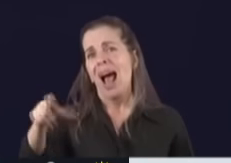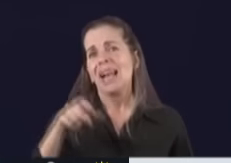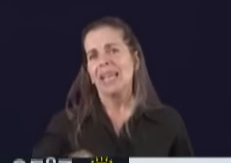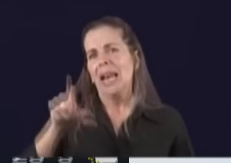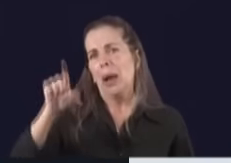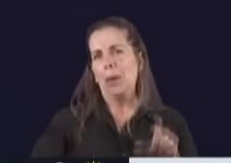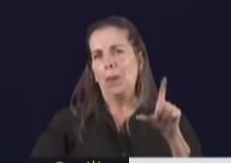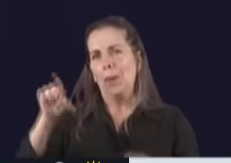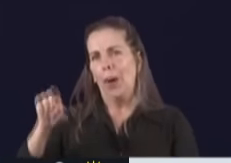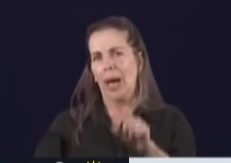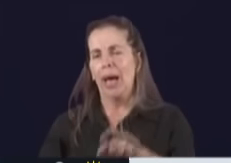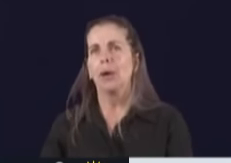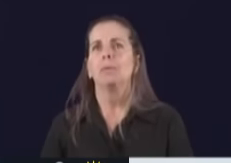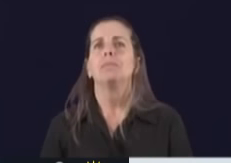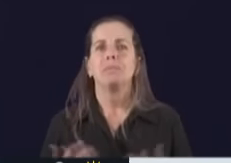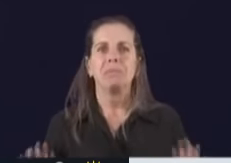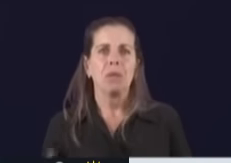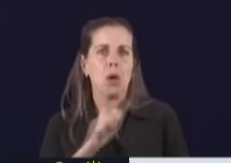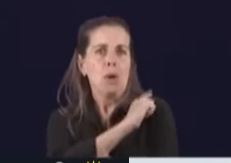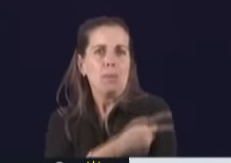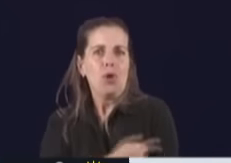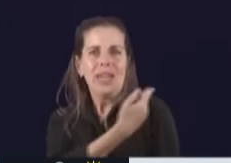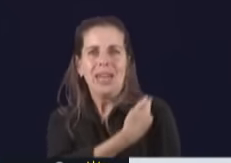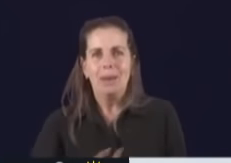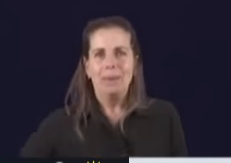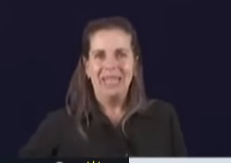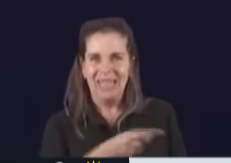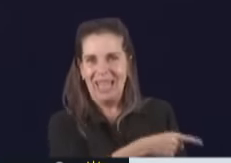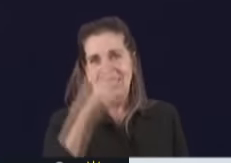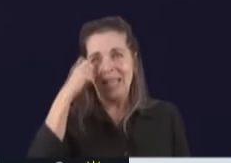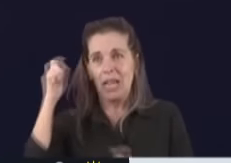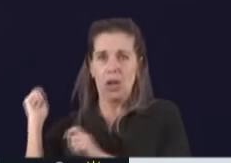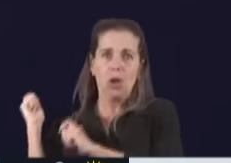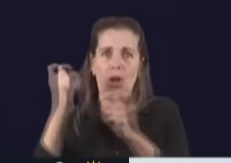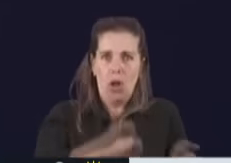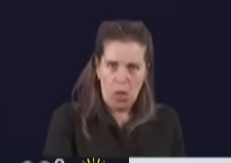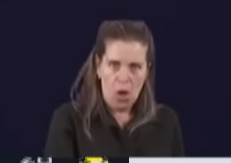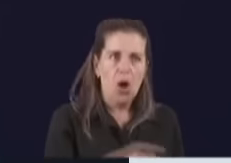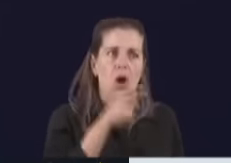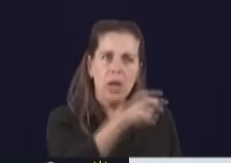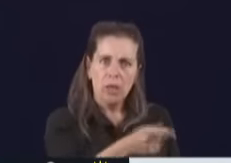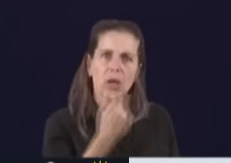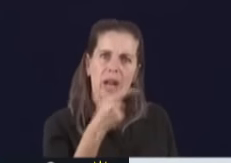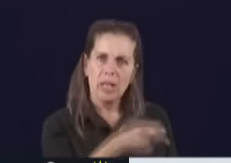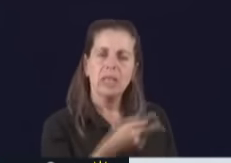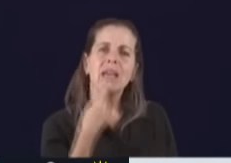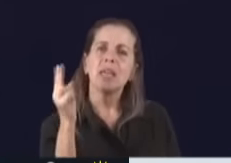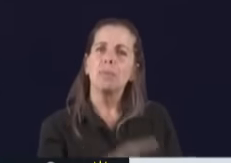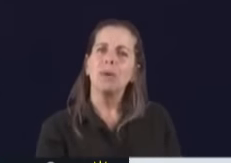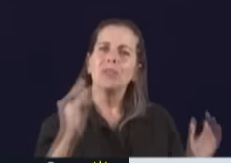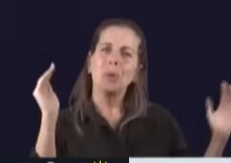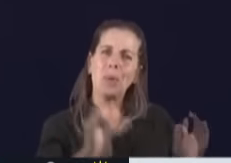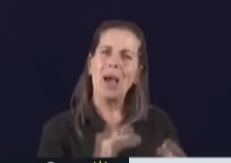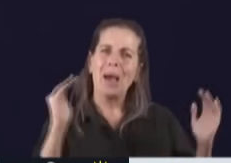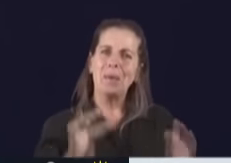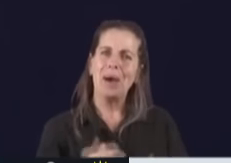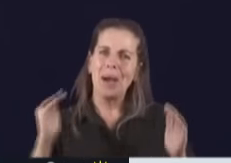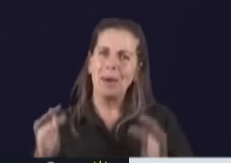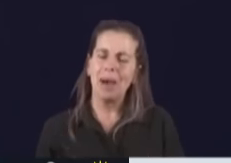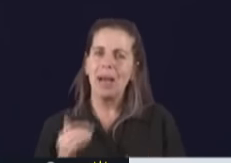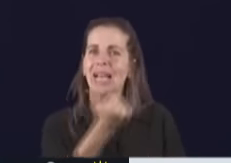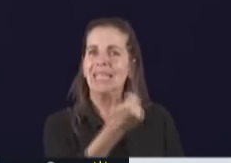las facultades delegadas se utilizaron para reducir el peso del Estado y disminuir impuestos. Los 65 decretos delegados que se promulgaron implicaron